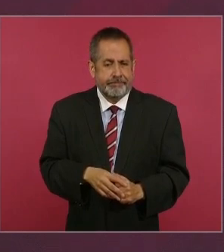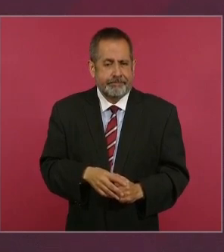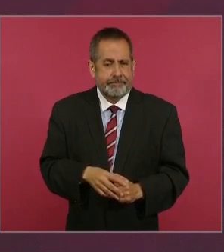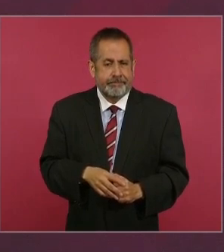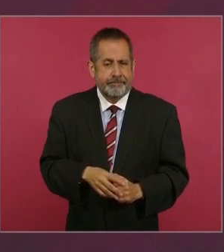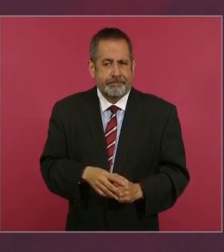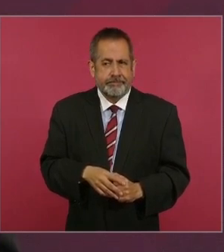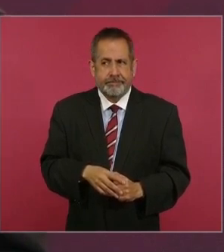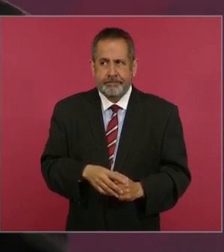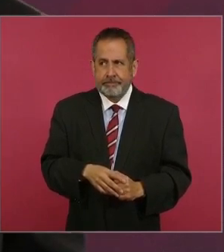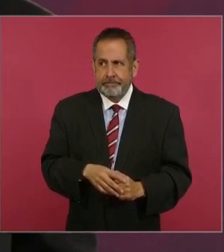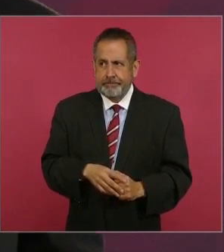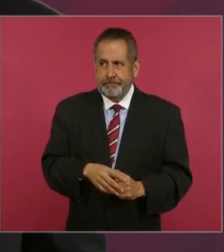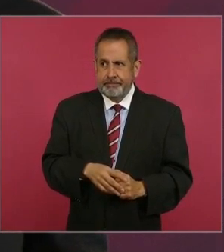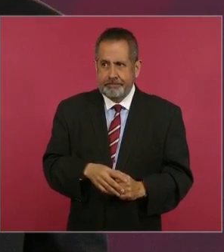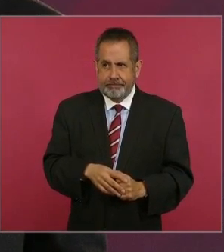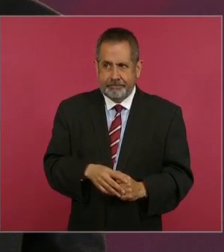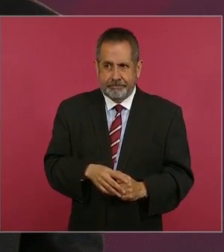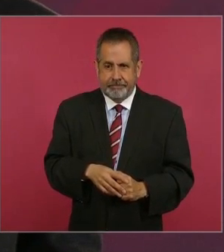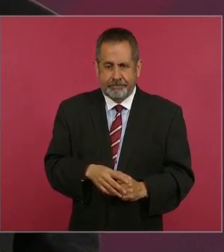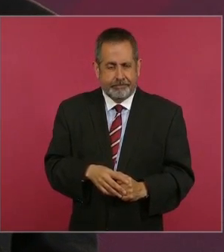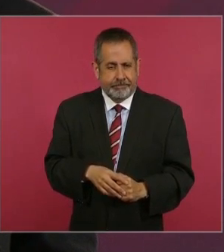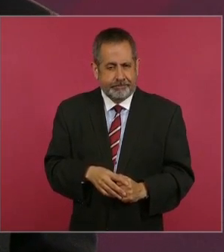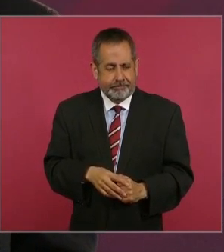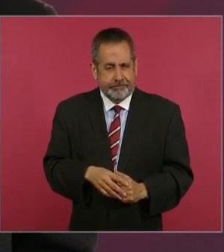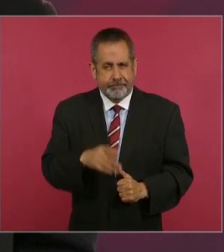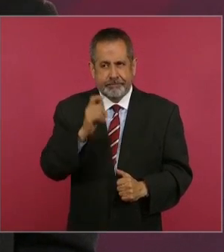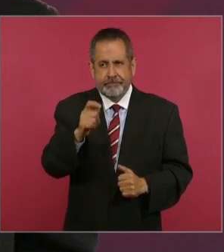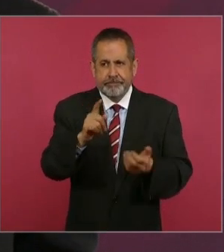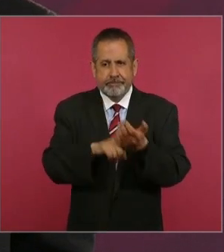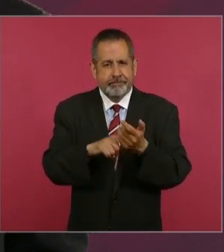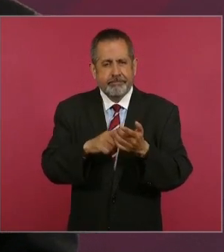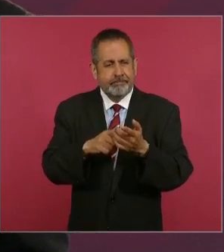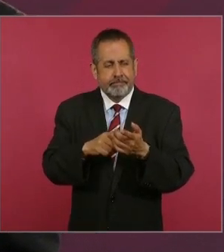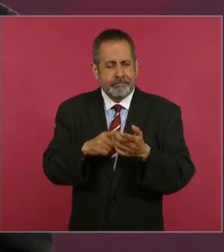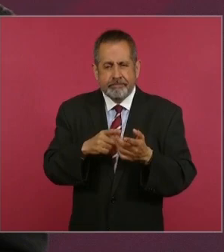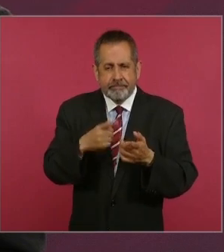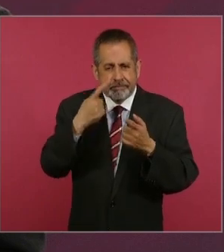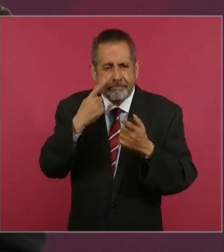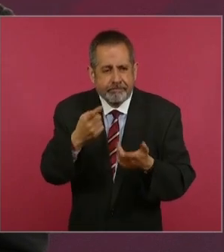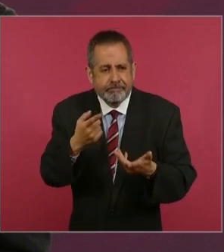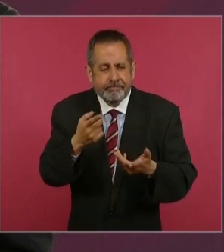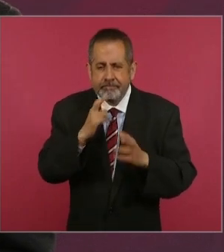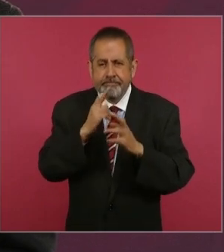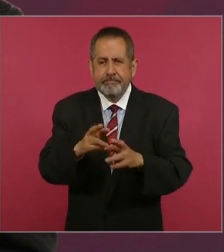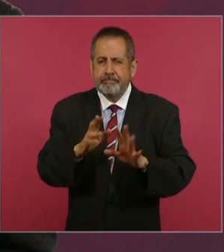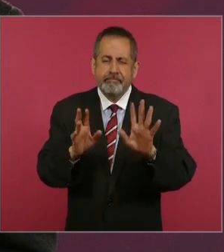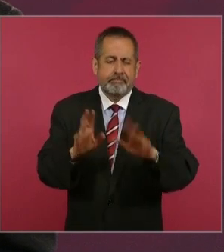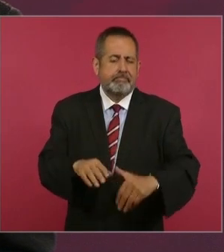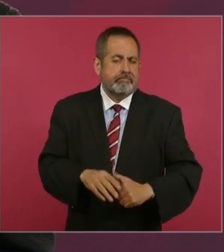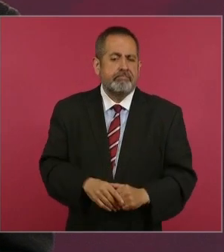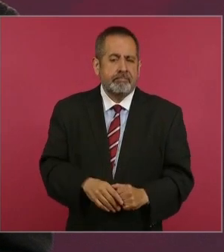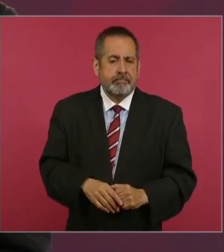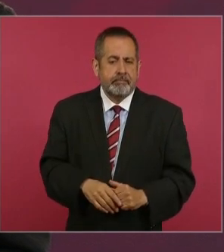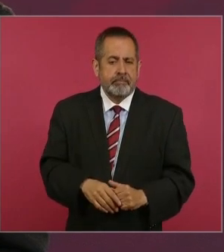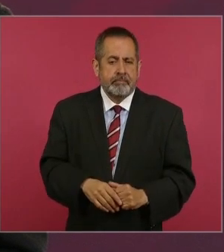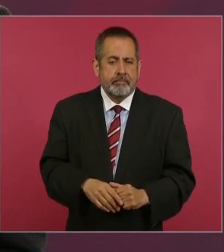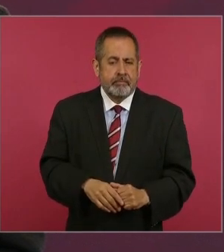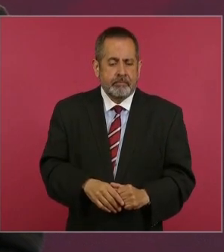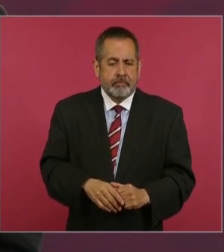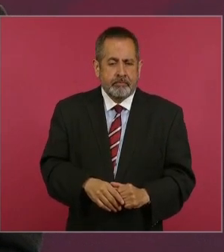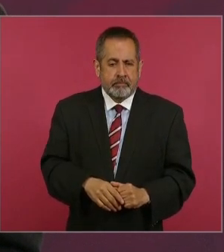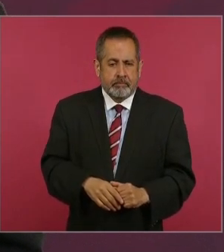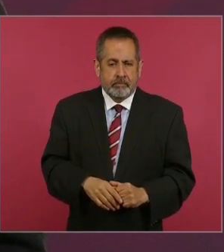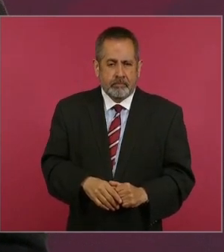de lo que vaya a resultar o de